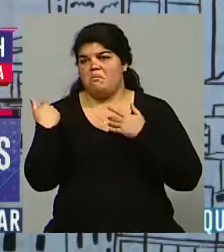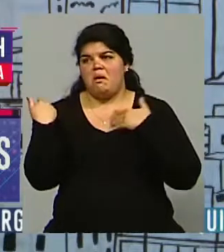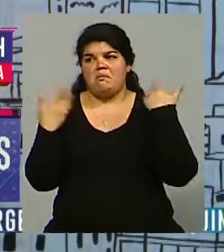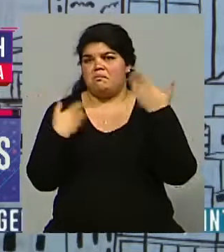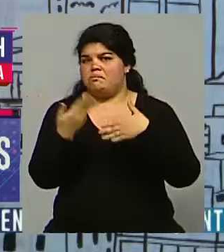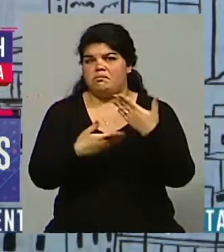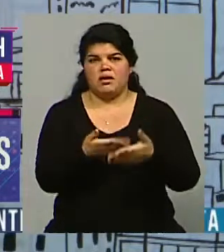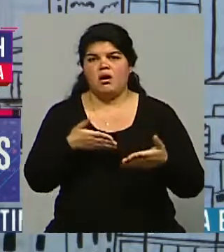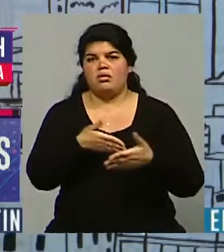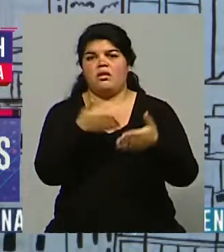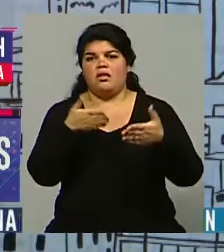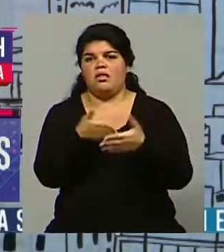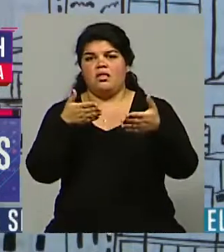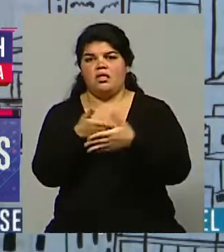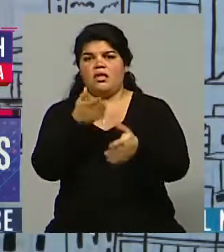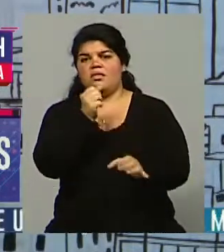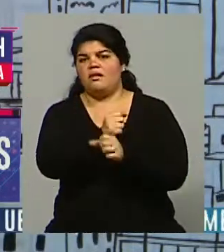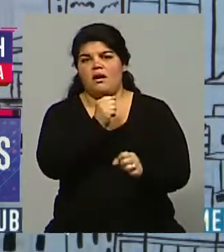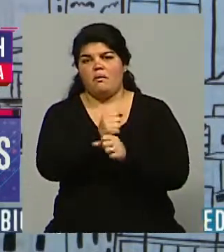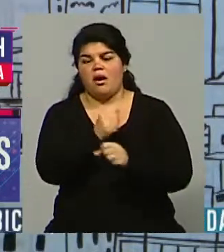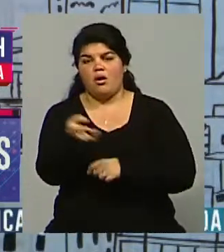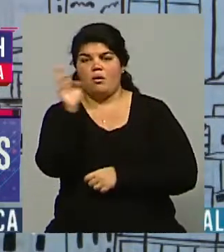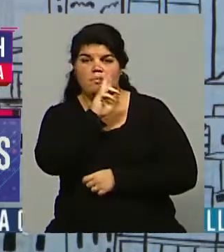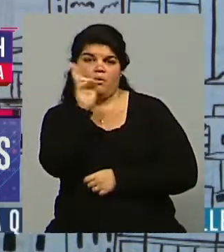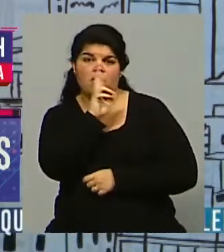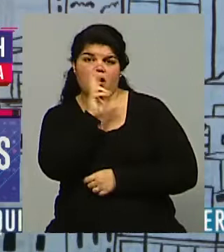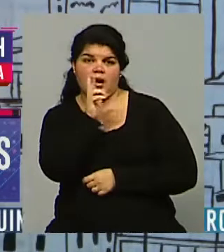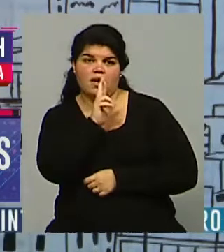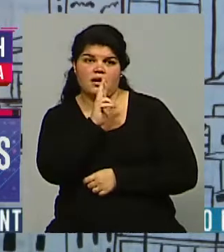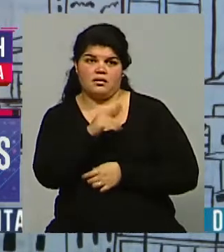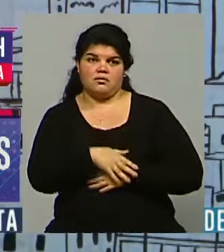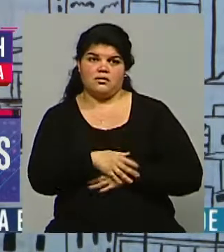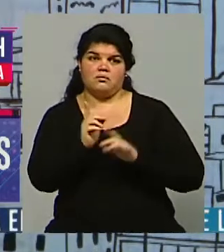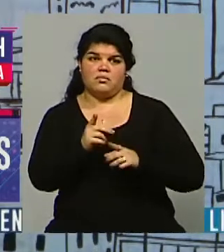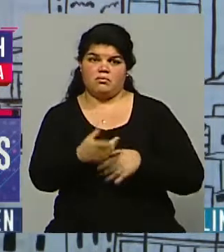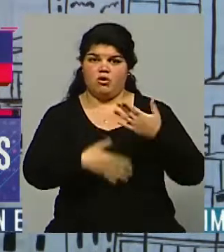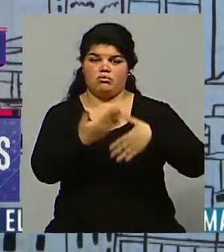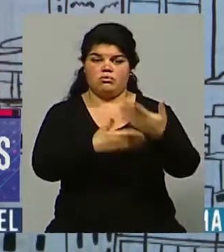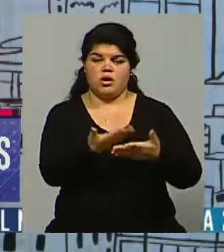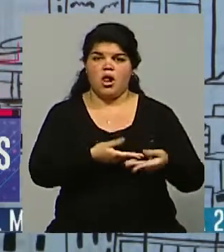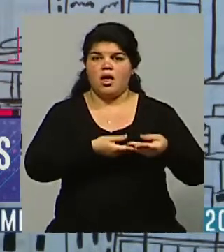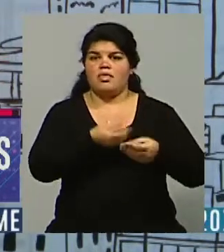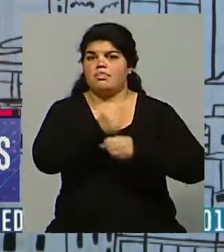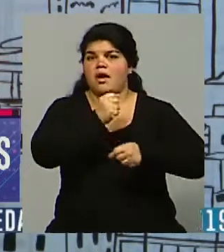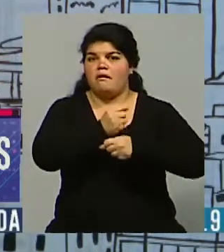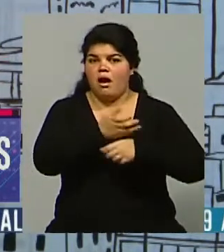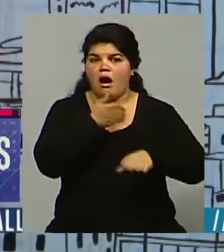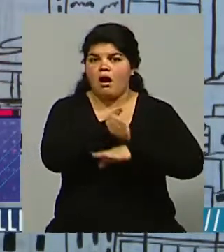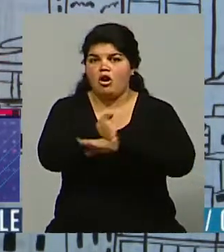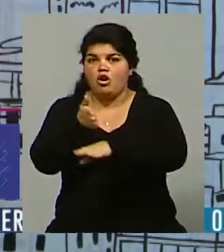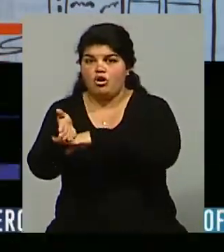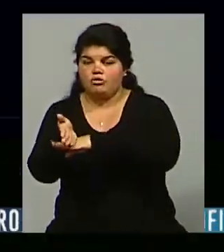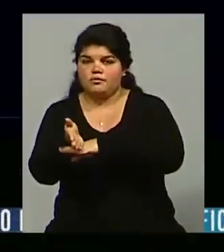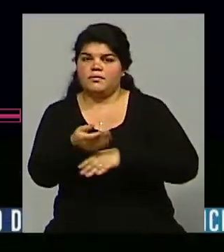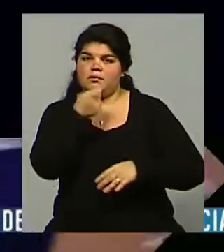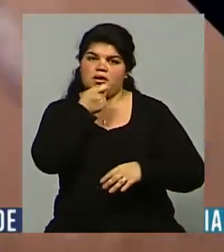los obstáculos laborales que nos encontramos las mujeres a la hora justamente de desempeñarnos en el mercado laboral. La mayor carga